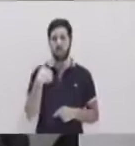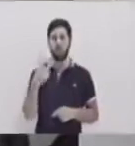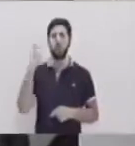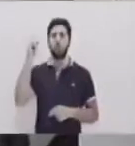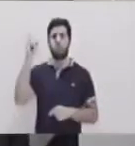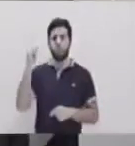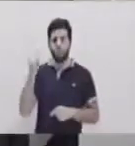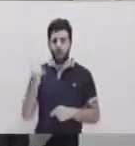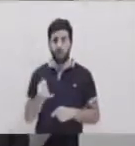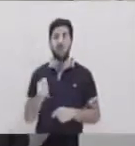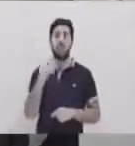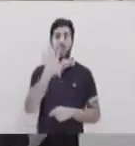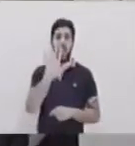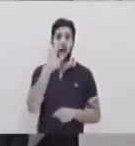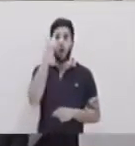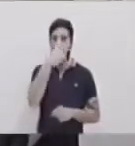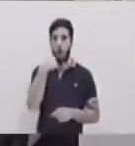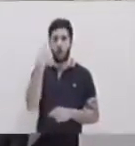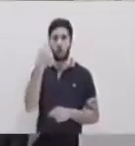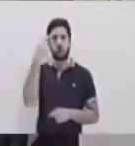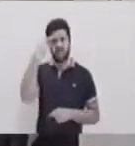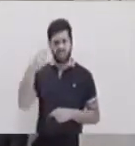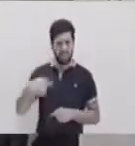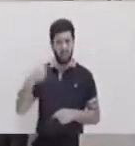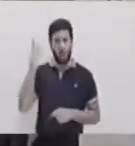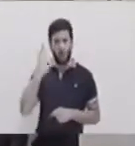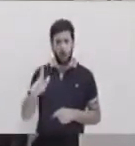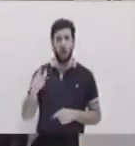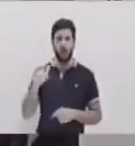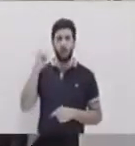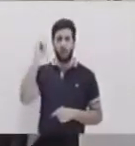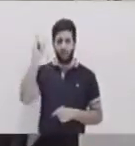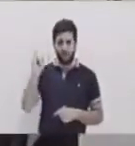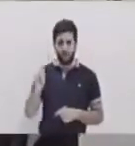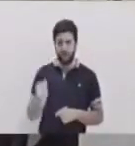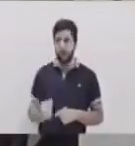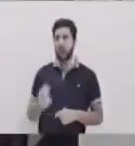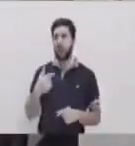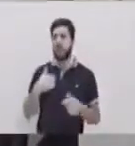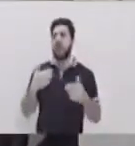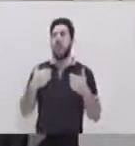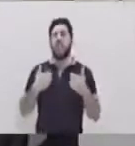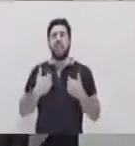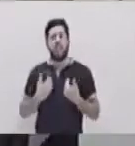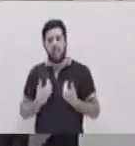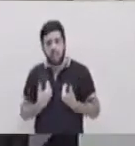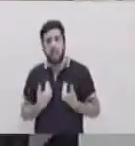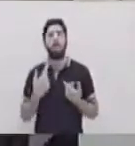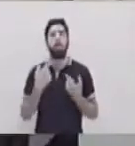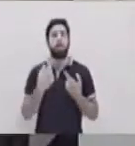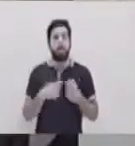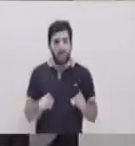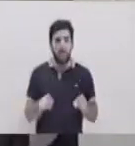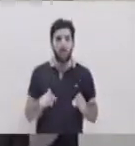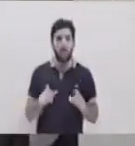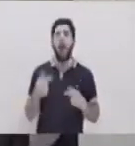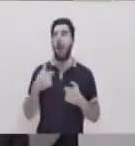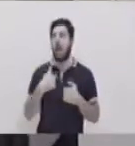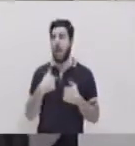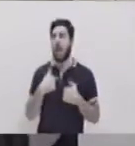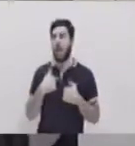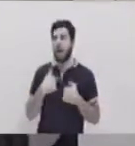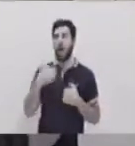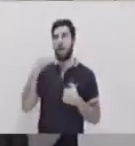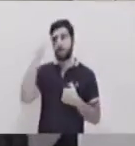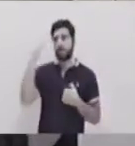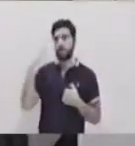fuertes eran los jueves porque entrenaba 5 horas al día. Entonces sí, era como muy cansado, pero también